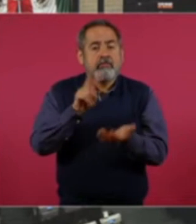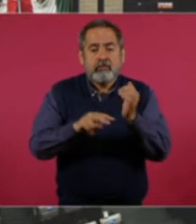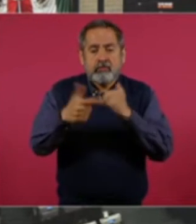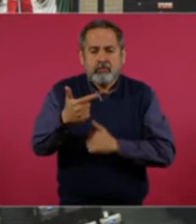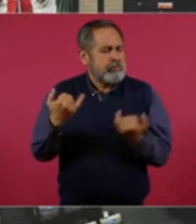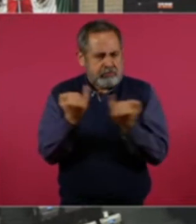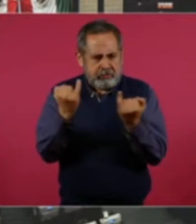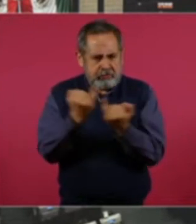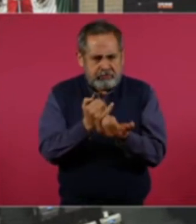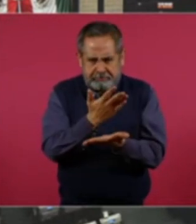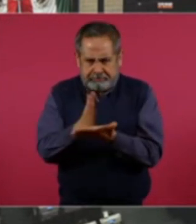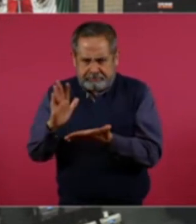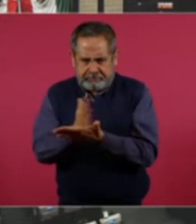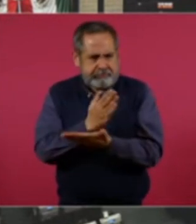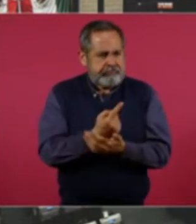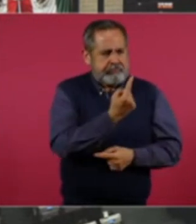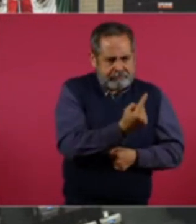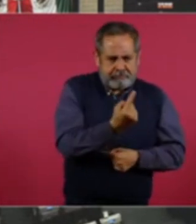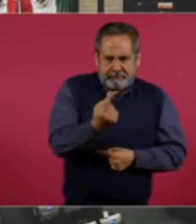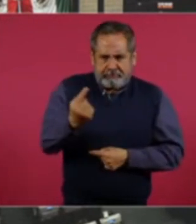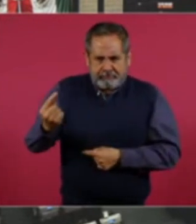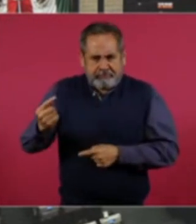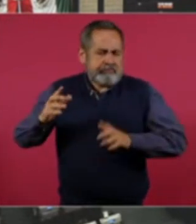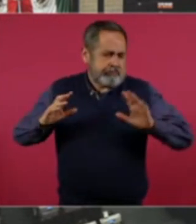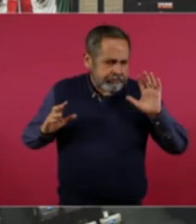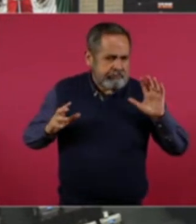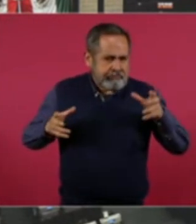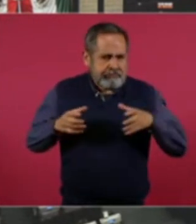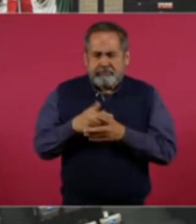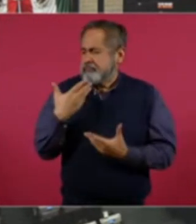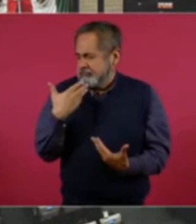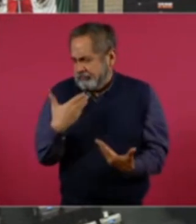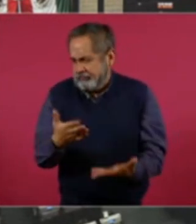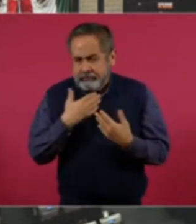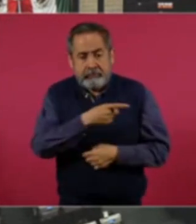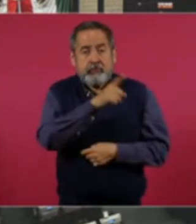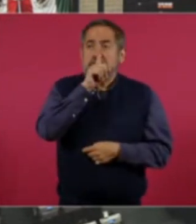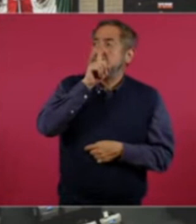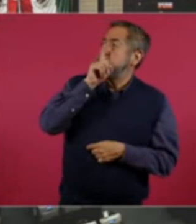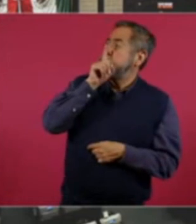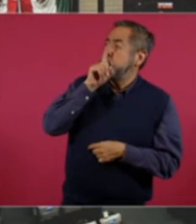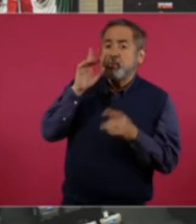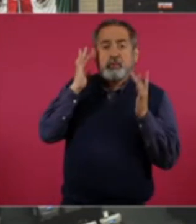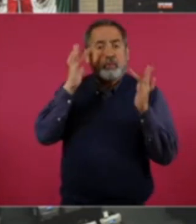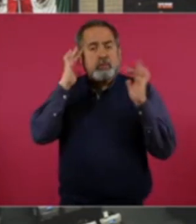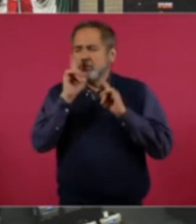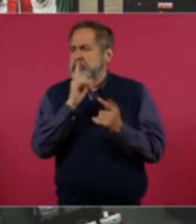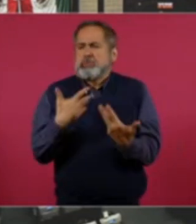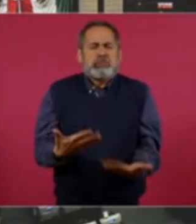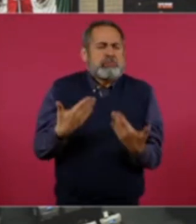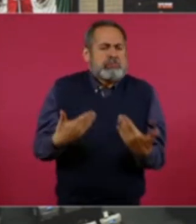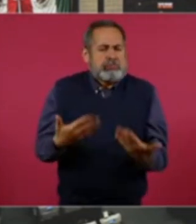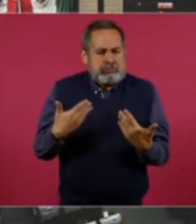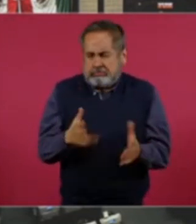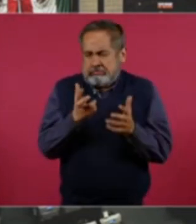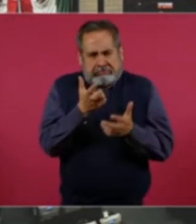¿A quién? Al PRI, al Verde y a Nueva Alianza. Y tampoco se dijo absolutamente nada.